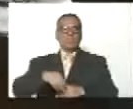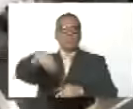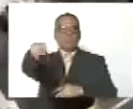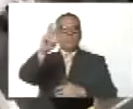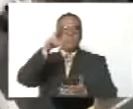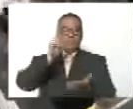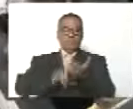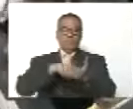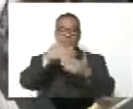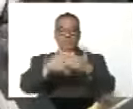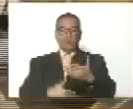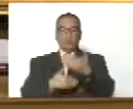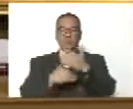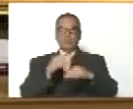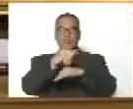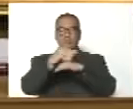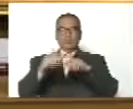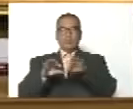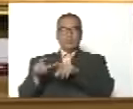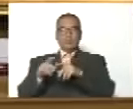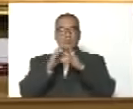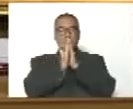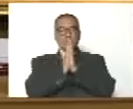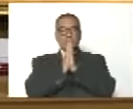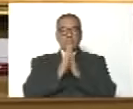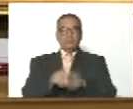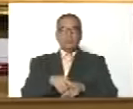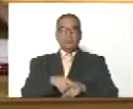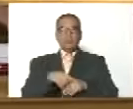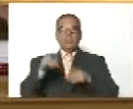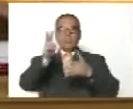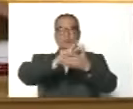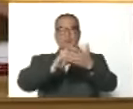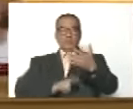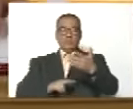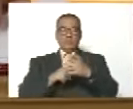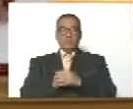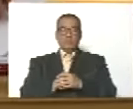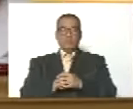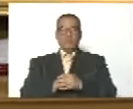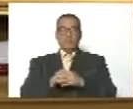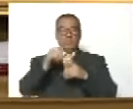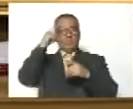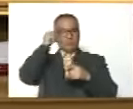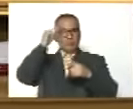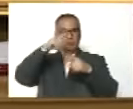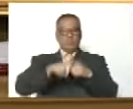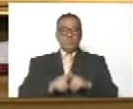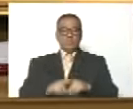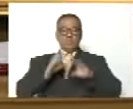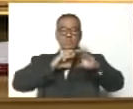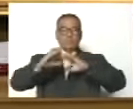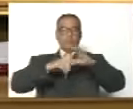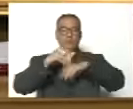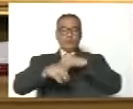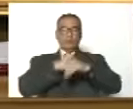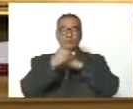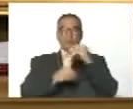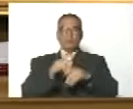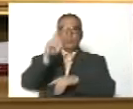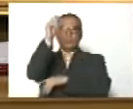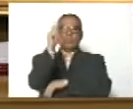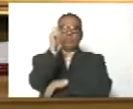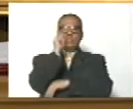aprobada el acta. Ciudadana secretaria, por favor, sírvase a dar lectura a la cuenta. Comunicaciones suscritas por